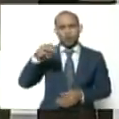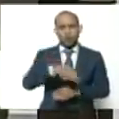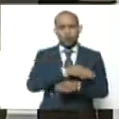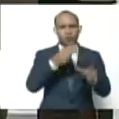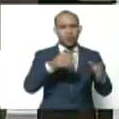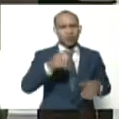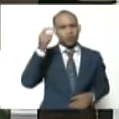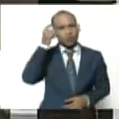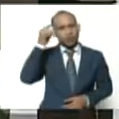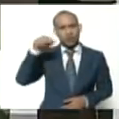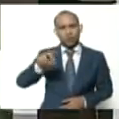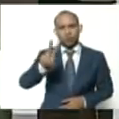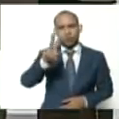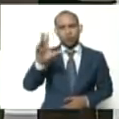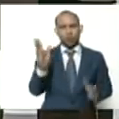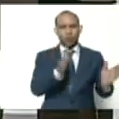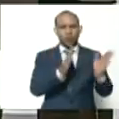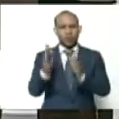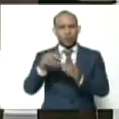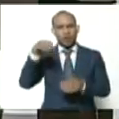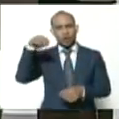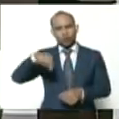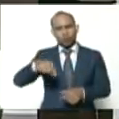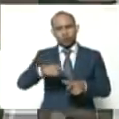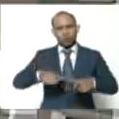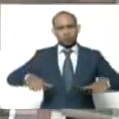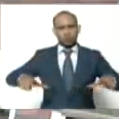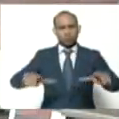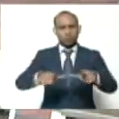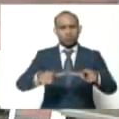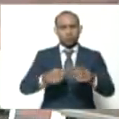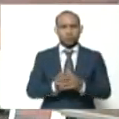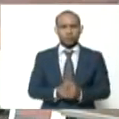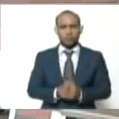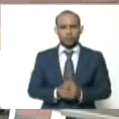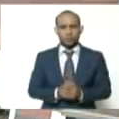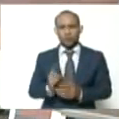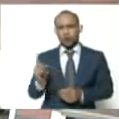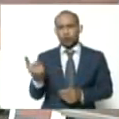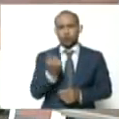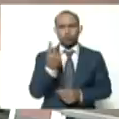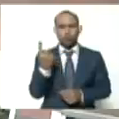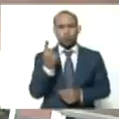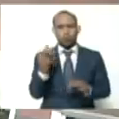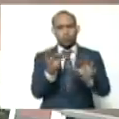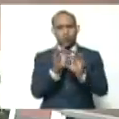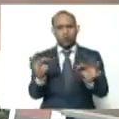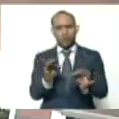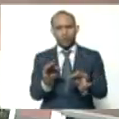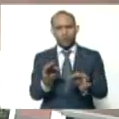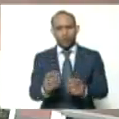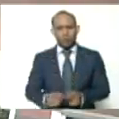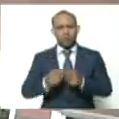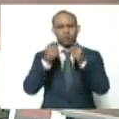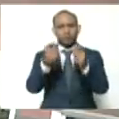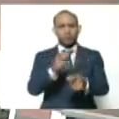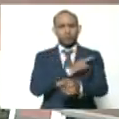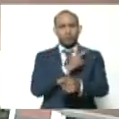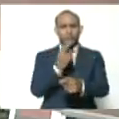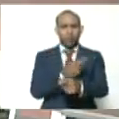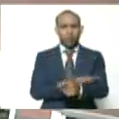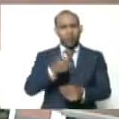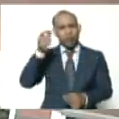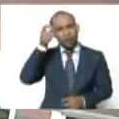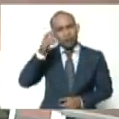hoy, 2 de marzo, aquí en el Salón Néstor Kirchner, solo se logra si empoderamos de verdad, verdad al pueblo. Por